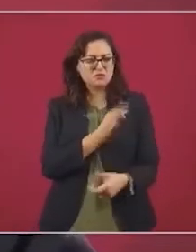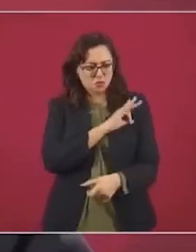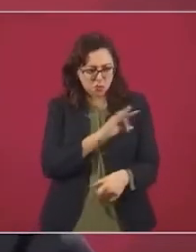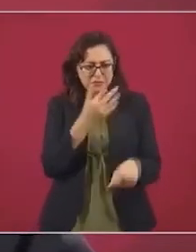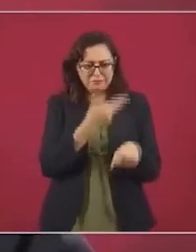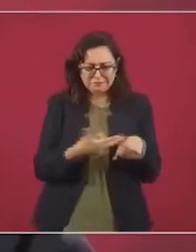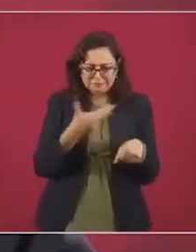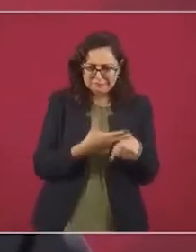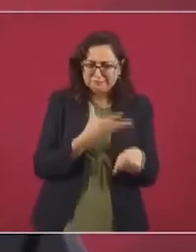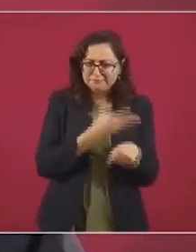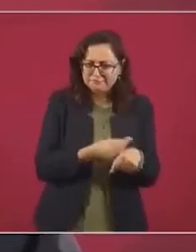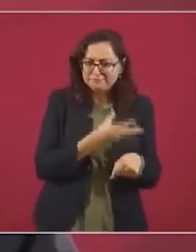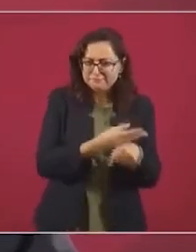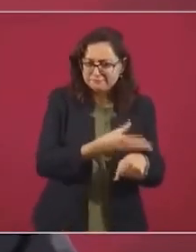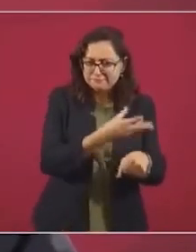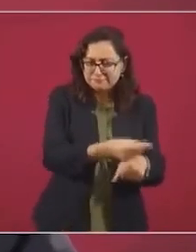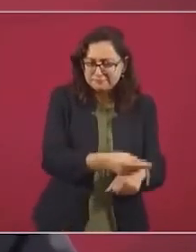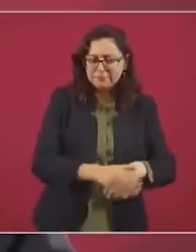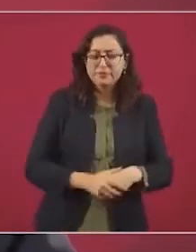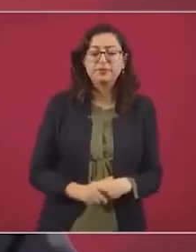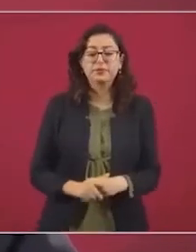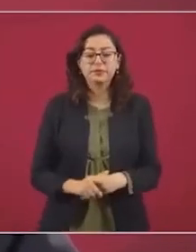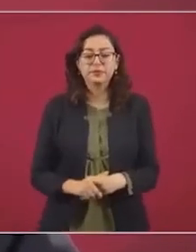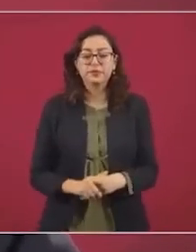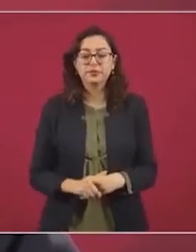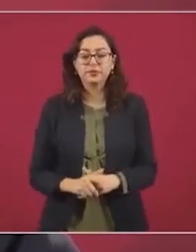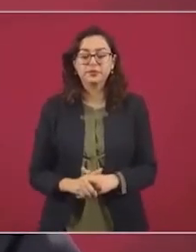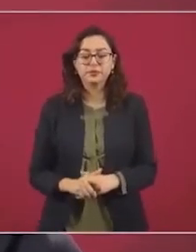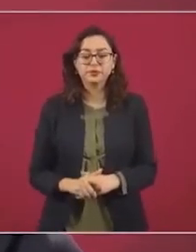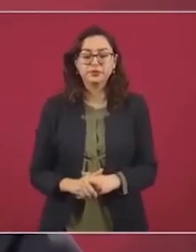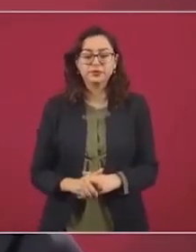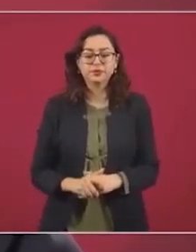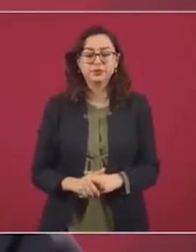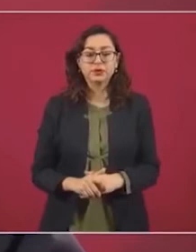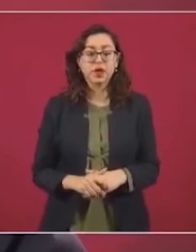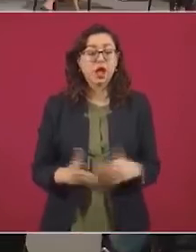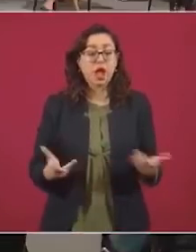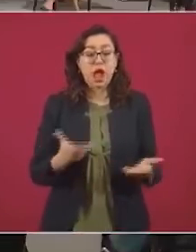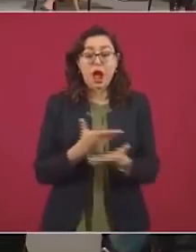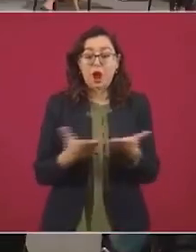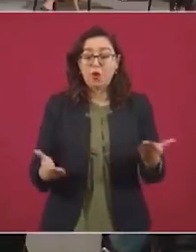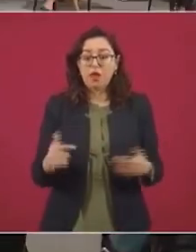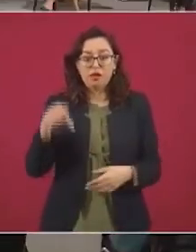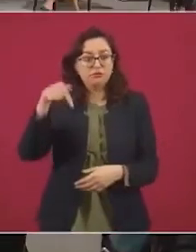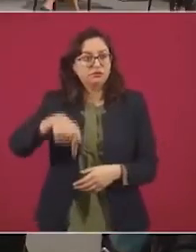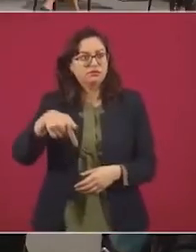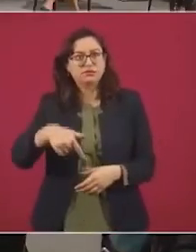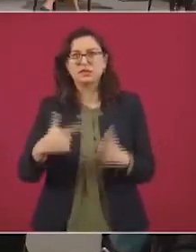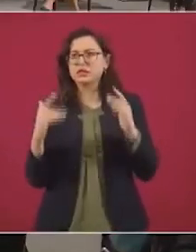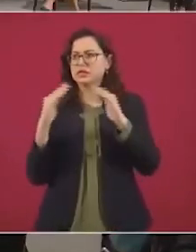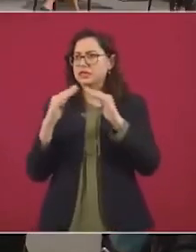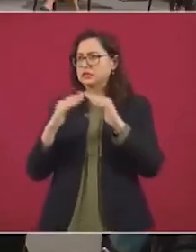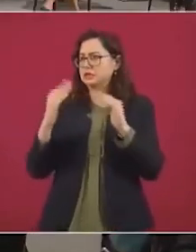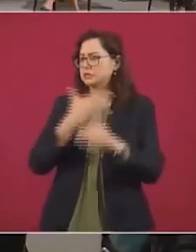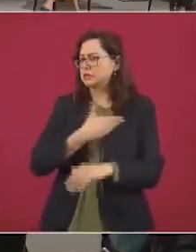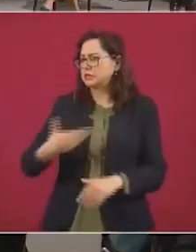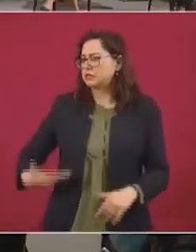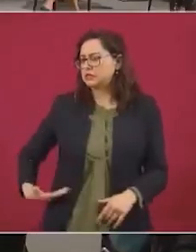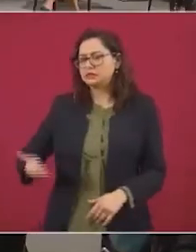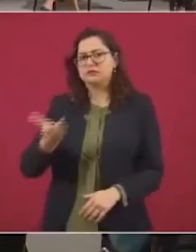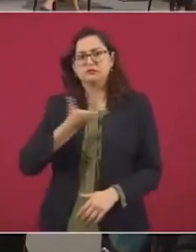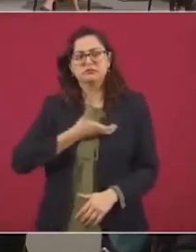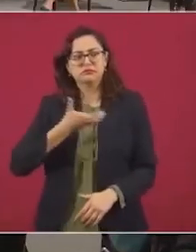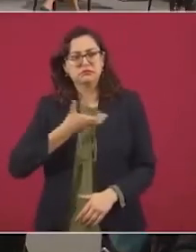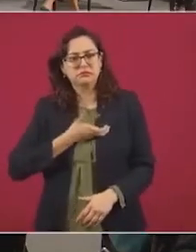resolver. Creo que estar aquí en Palacio Nacional con el presidente de la